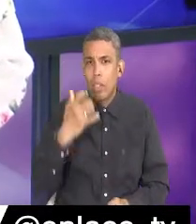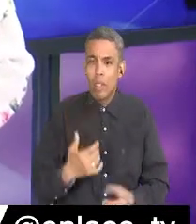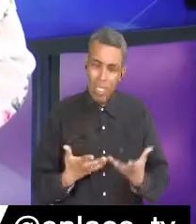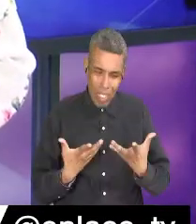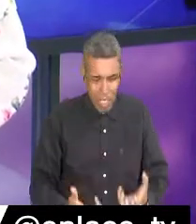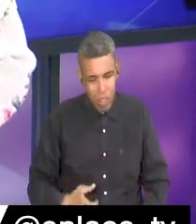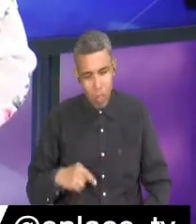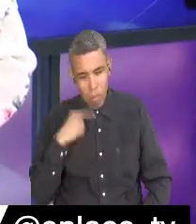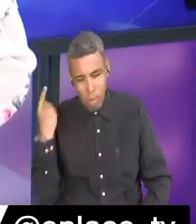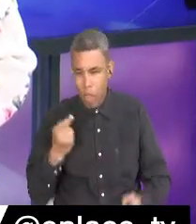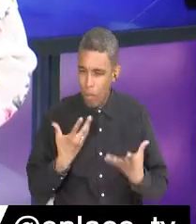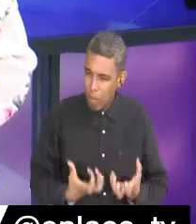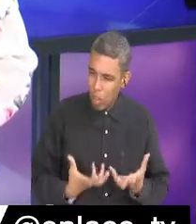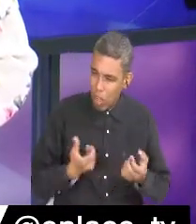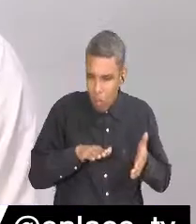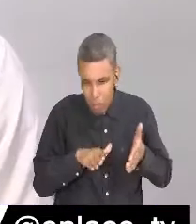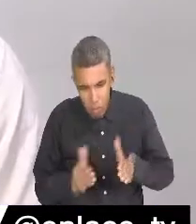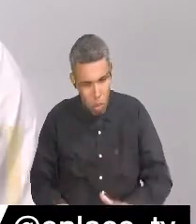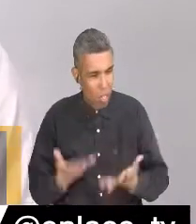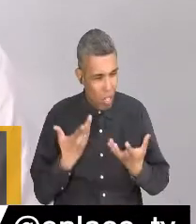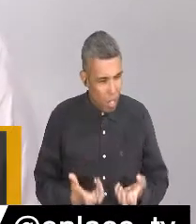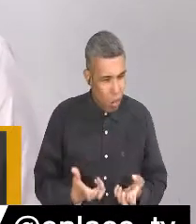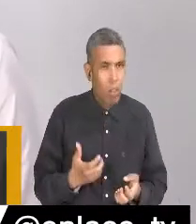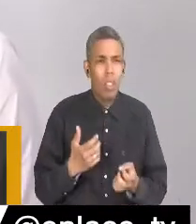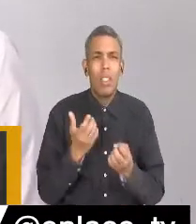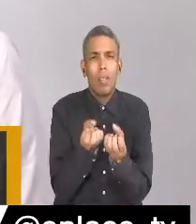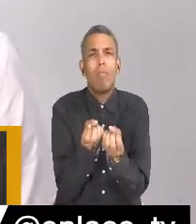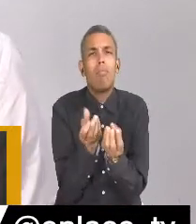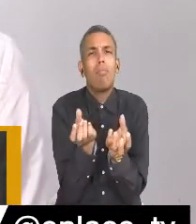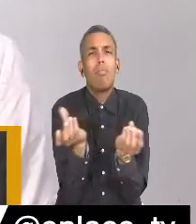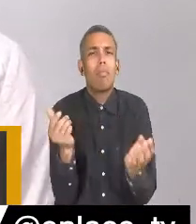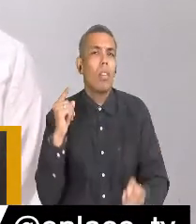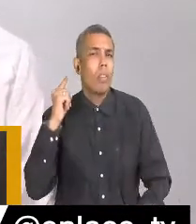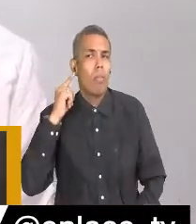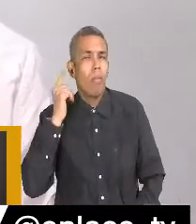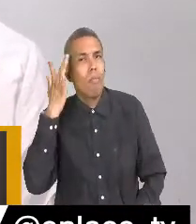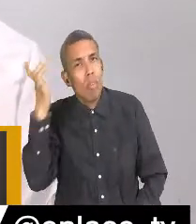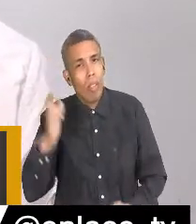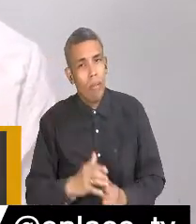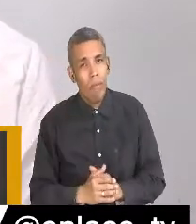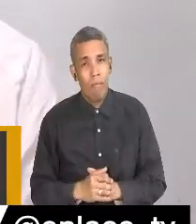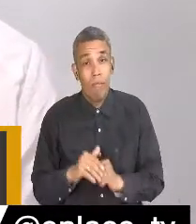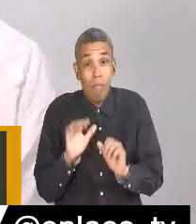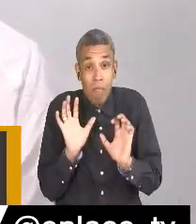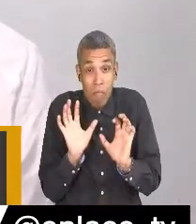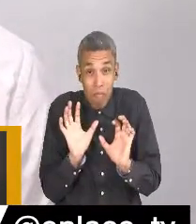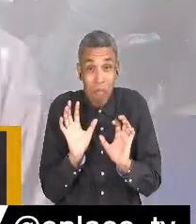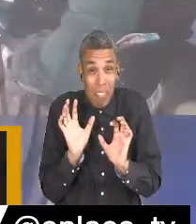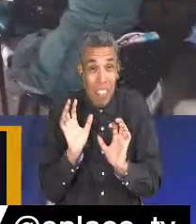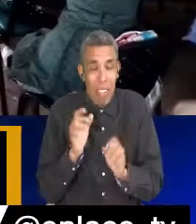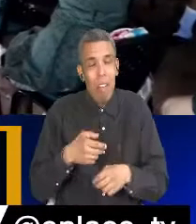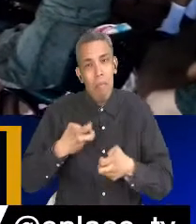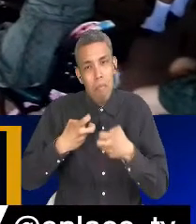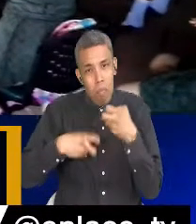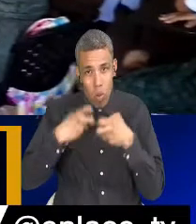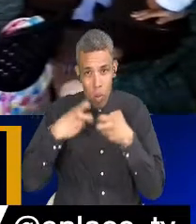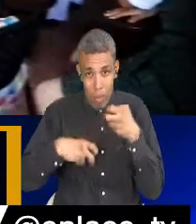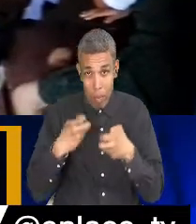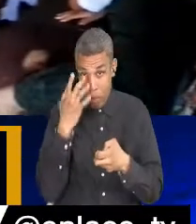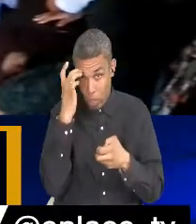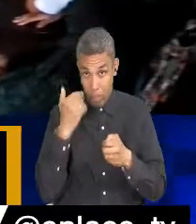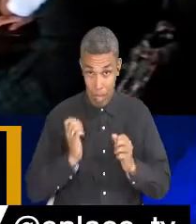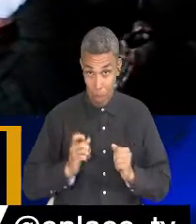decisión? Bueno, el suicidio generalmente es una situación caótica que vive la persona a nivel psicológico.